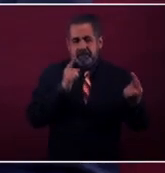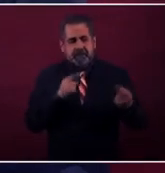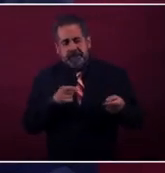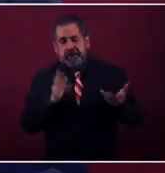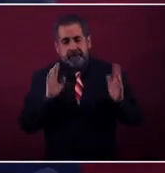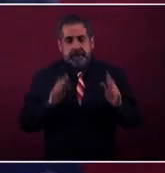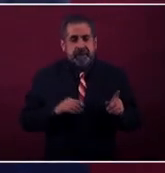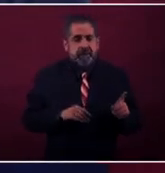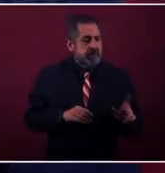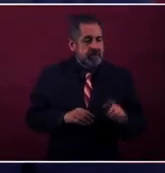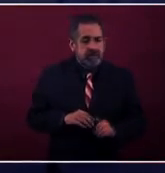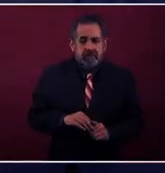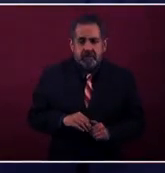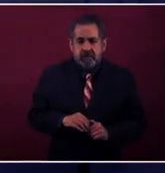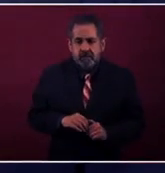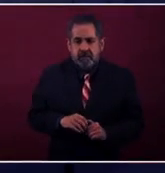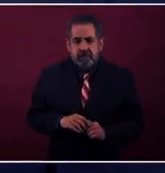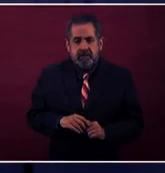pues